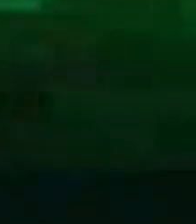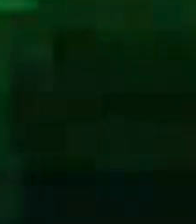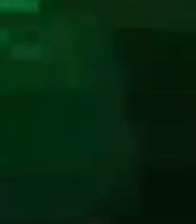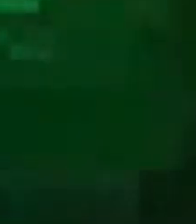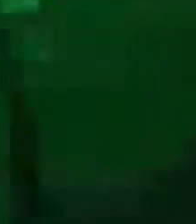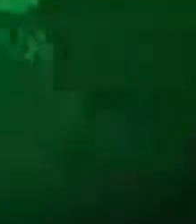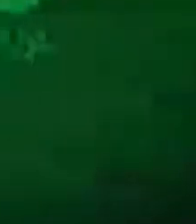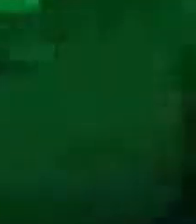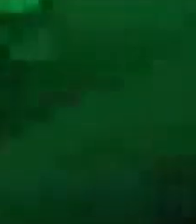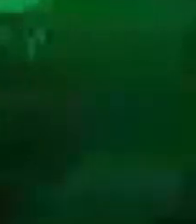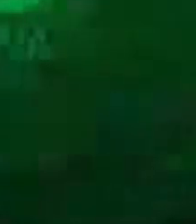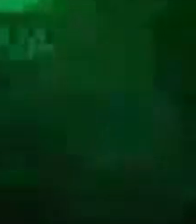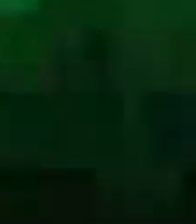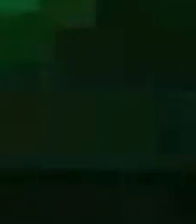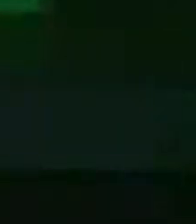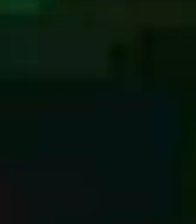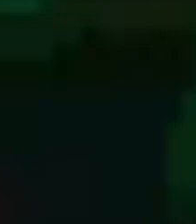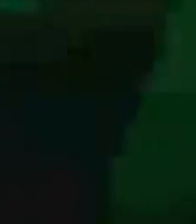de la ciudad de Dolores.